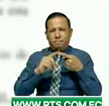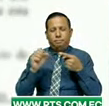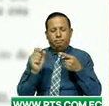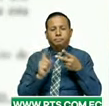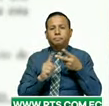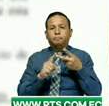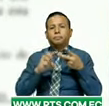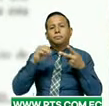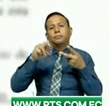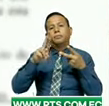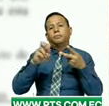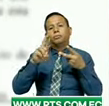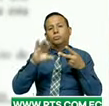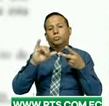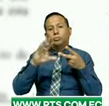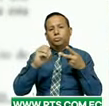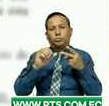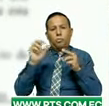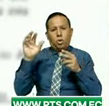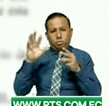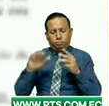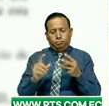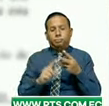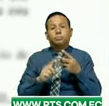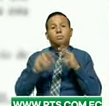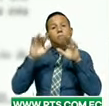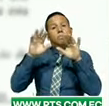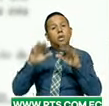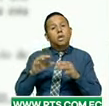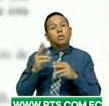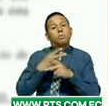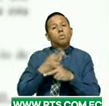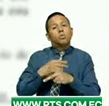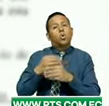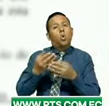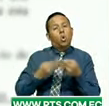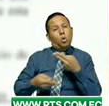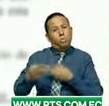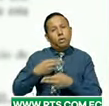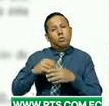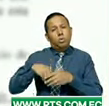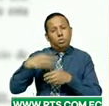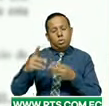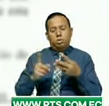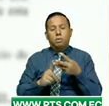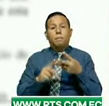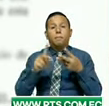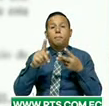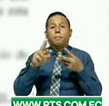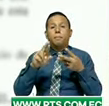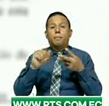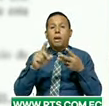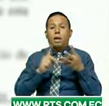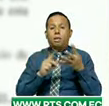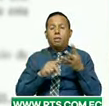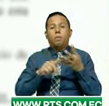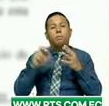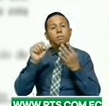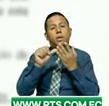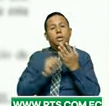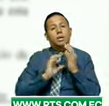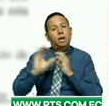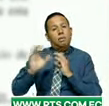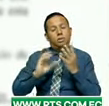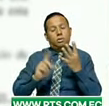Mauricio Montalvo, canciller, el ministro de Producción y Comercio Exterior, Julio José Prado, la ministra de Telecomunicaciones, Viana Di